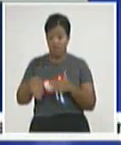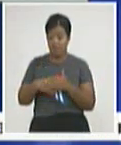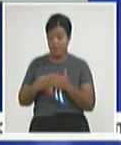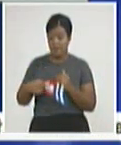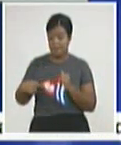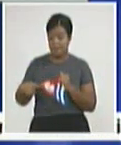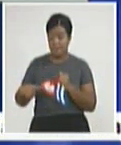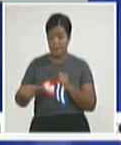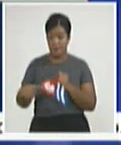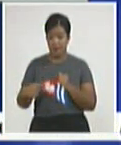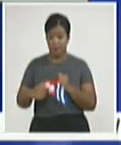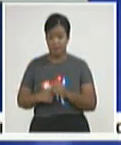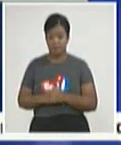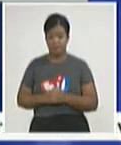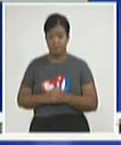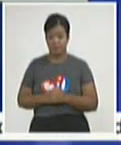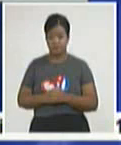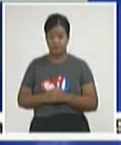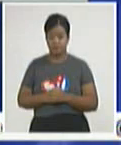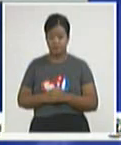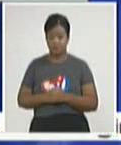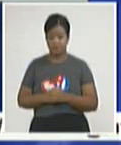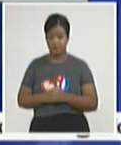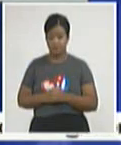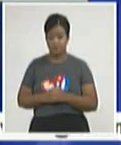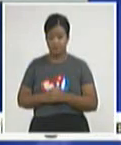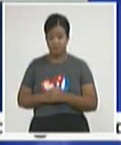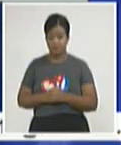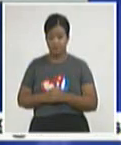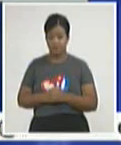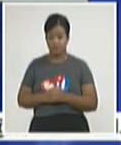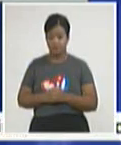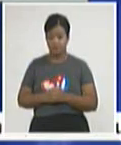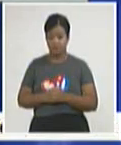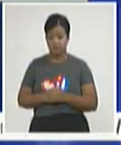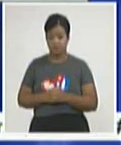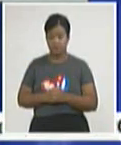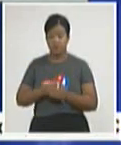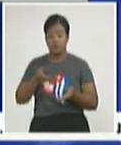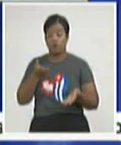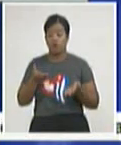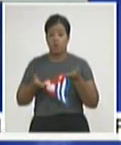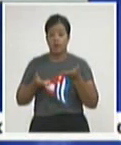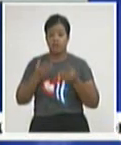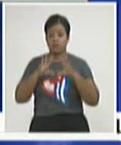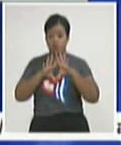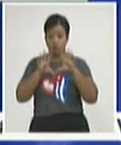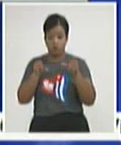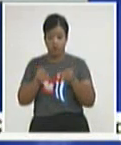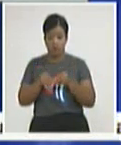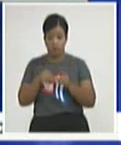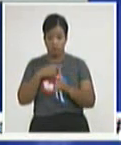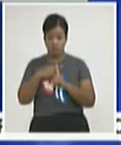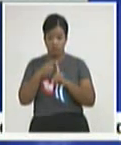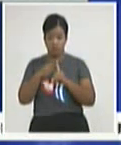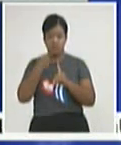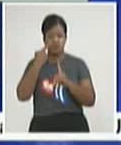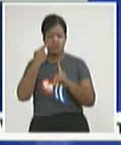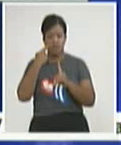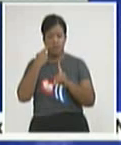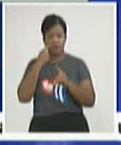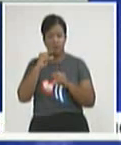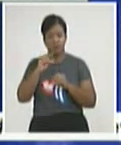los últimos 2 de forma más marcada, es un poco en correspondencia con lo que pasa con el total de casos. Se puede ver una